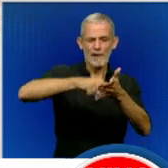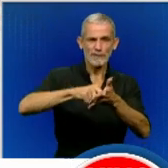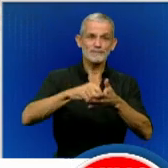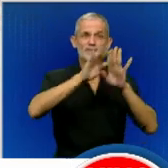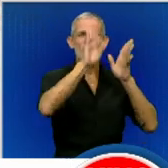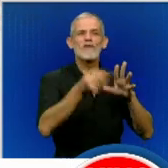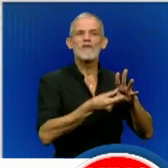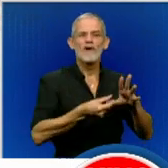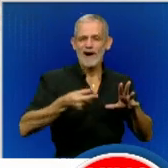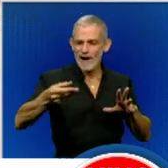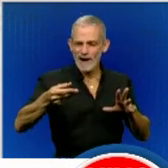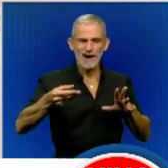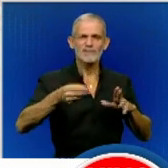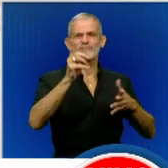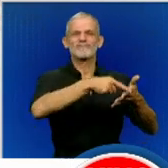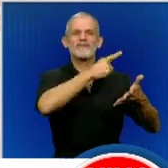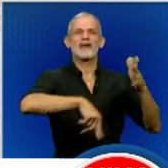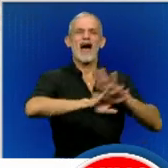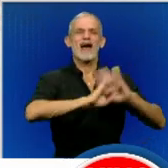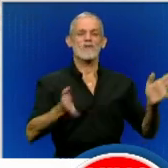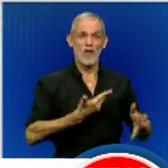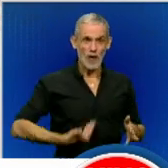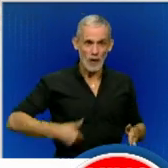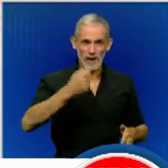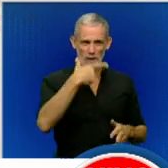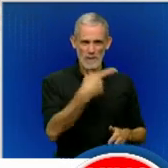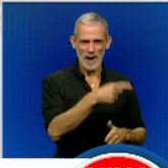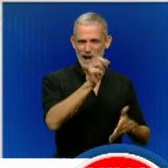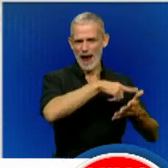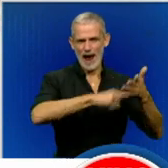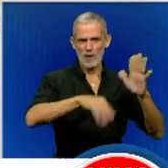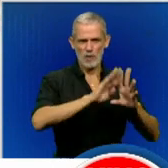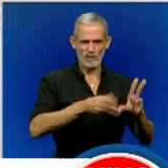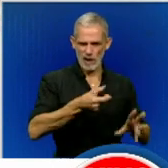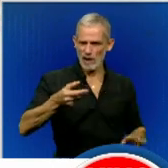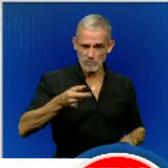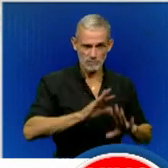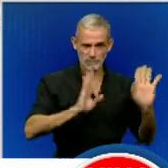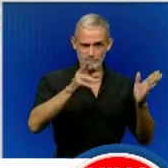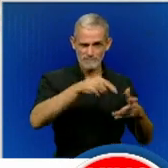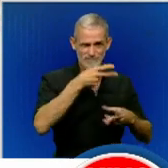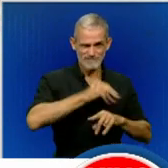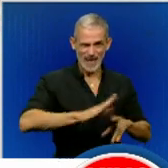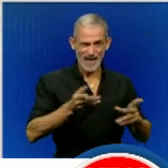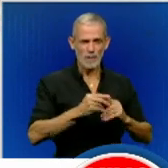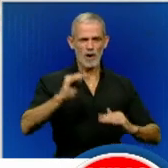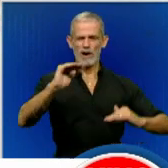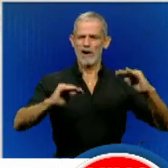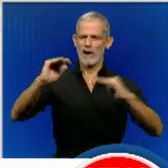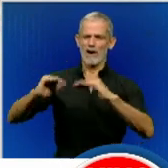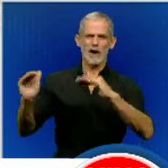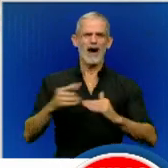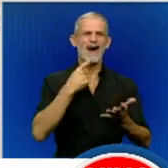federal solidario fue suprimido por el gobierno de mauricio macri en ese intento de buscar el equilibrio fiscal